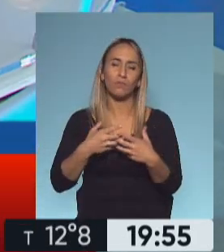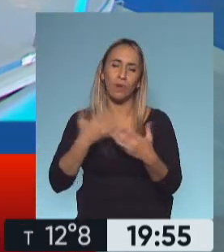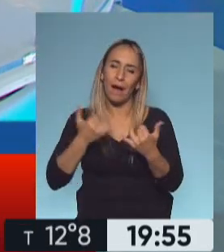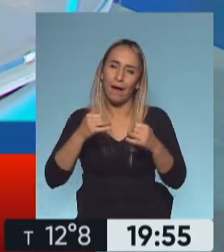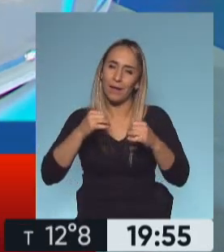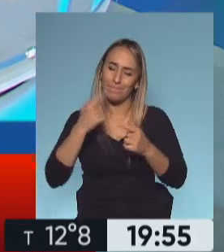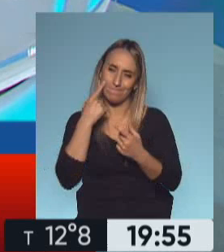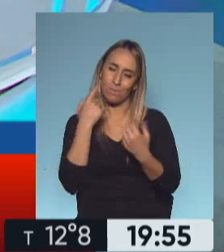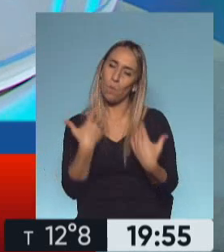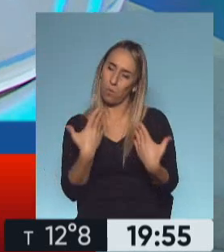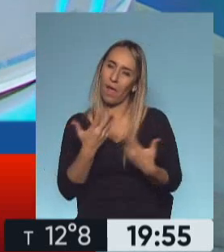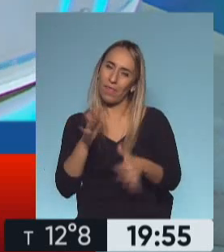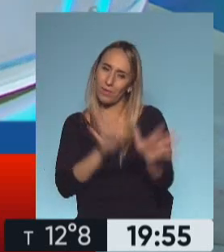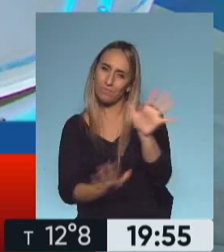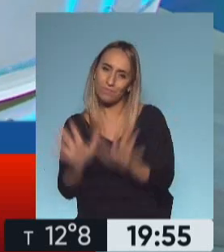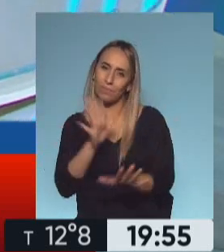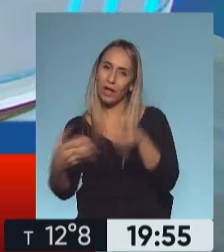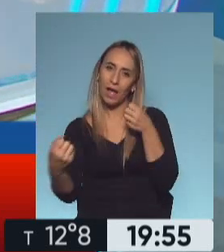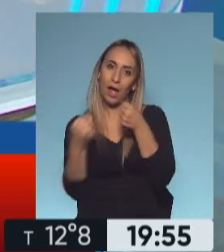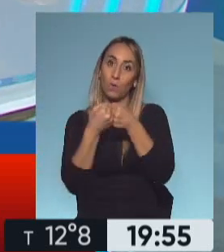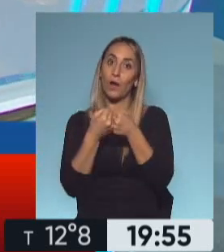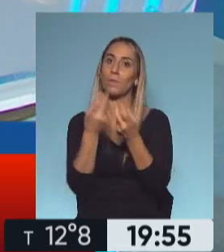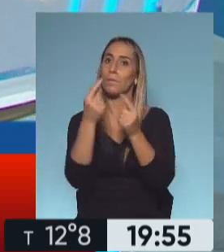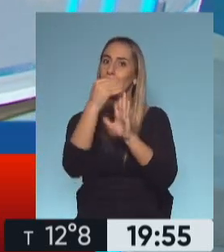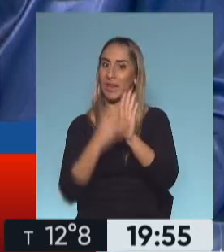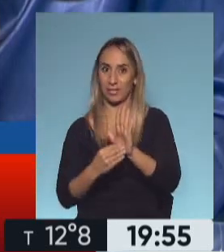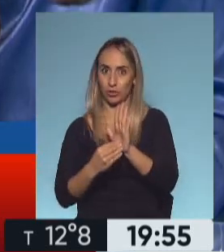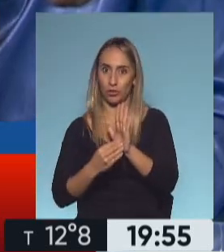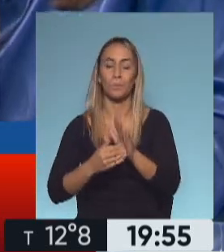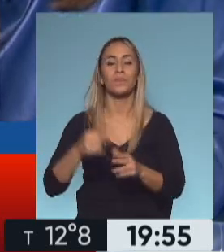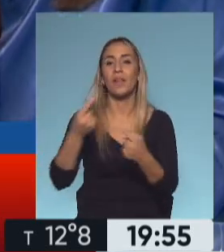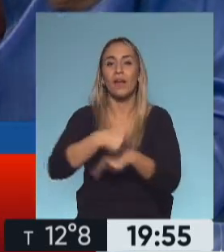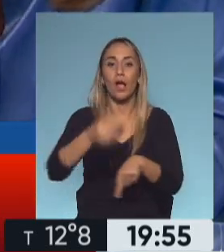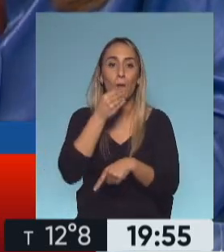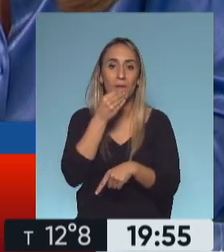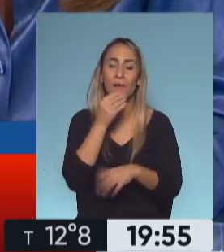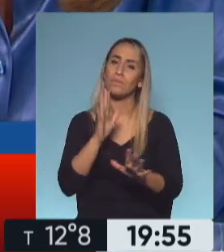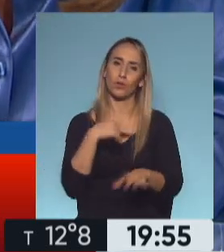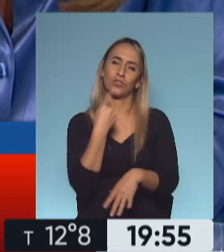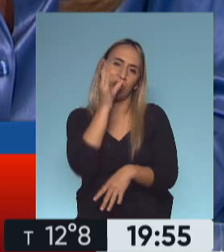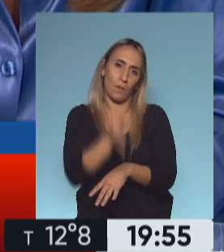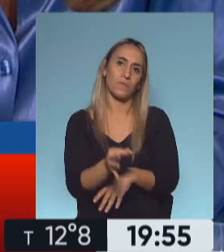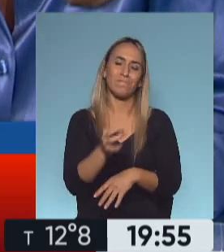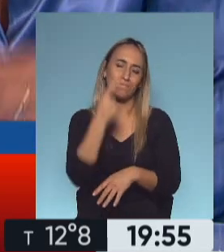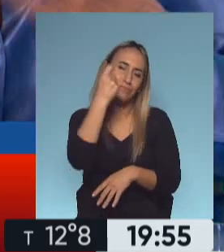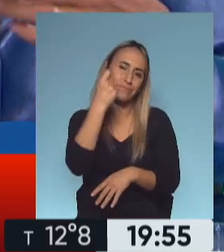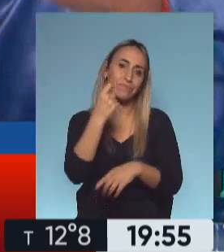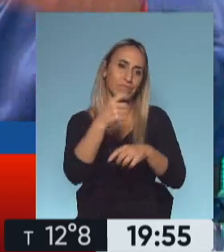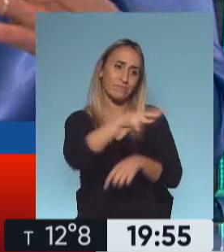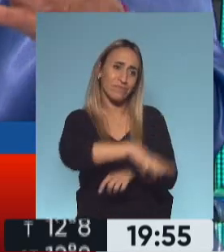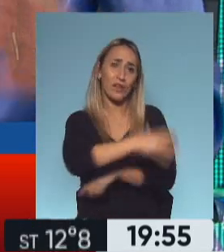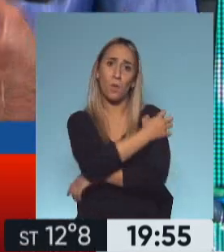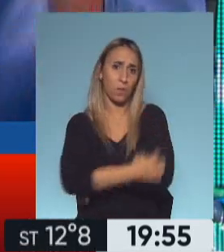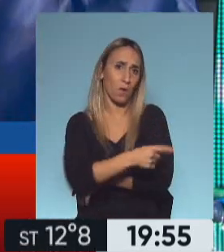llevar el acuerdo de precios de la canasta básica de alimentos. Hasta ahora, como decís vos, no ignoramos, nos damos cuenta que es el sector que más sufre, los pobres de